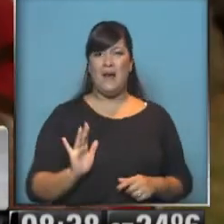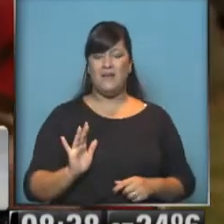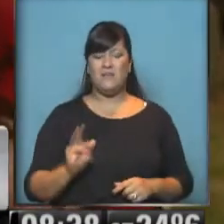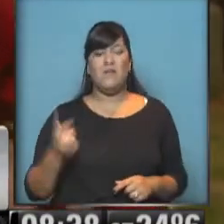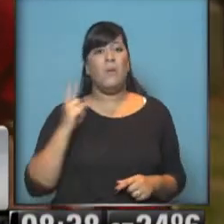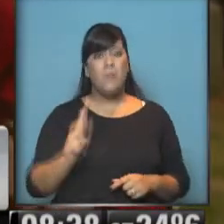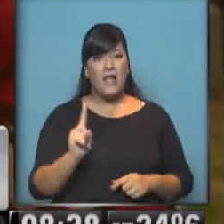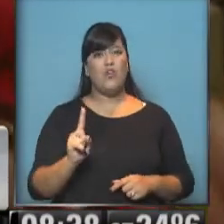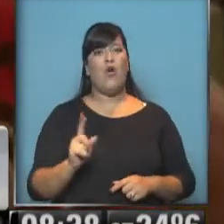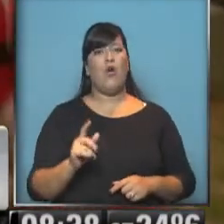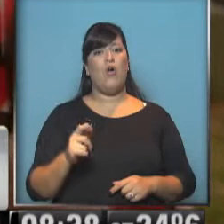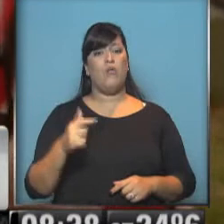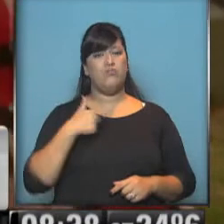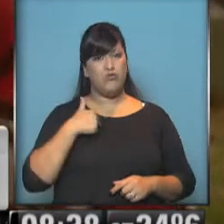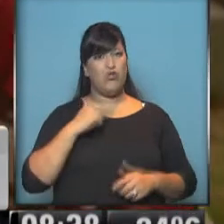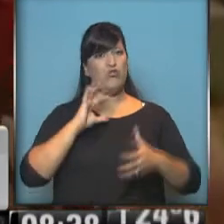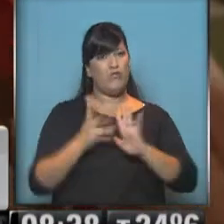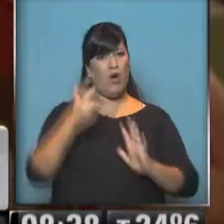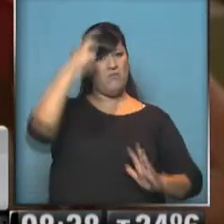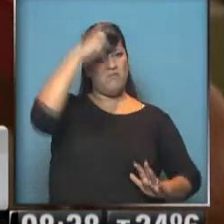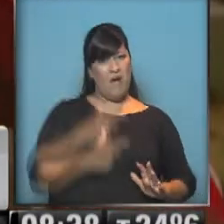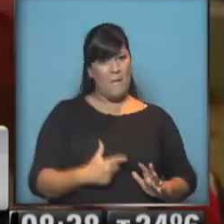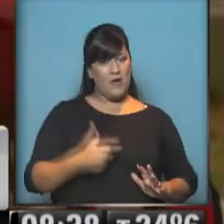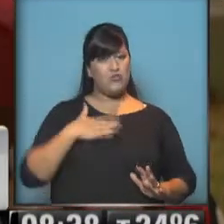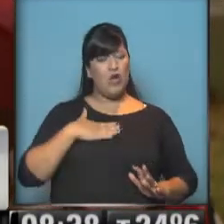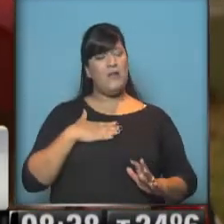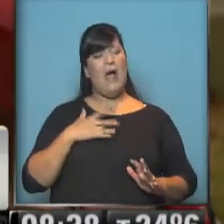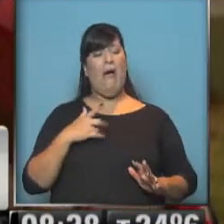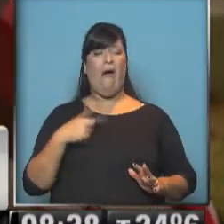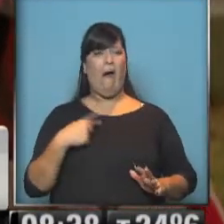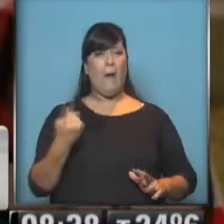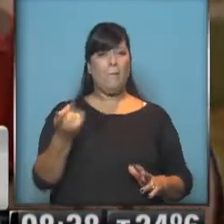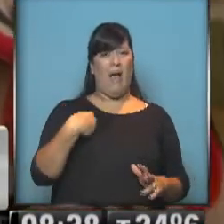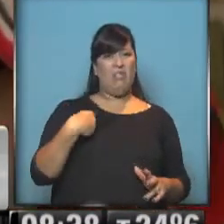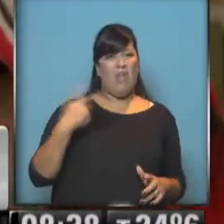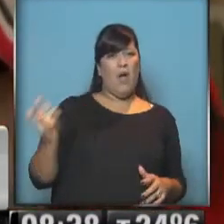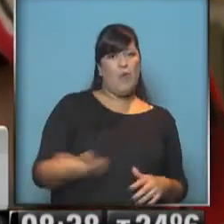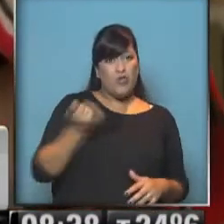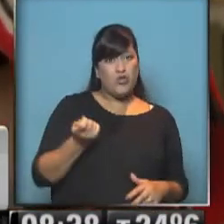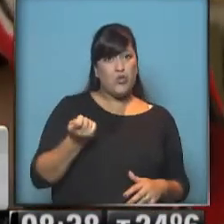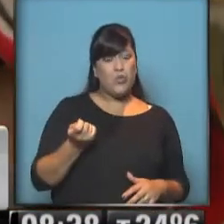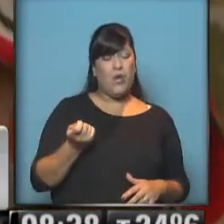Pero el ser un objeto sexual para uso,